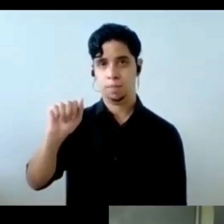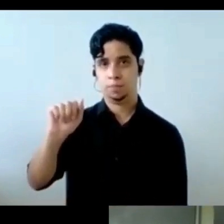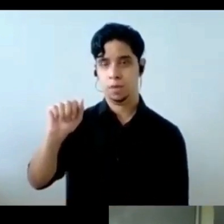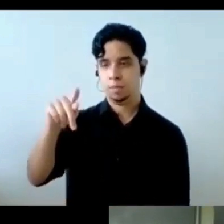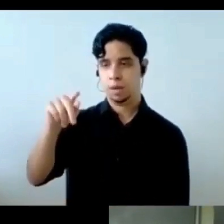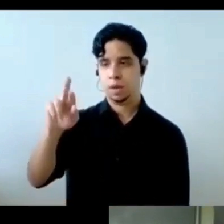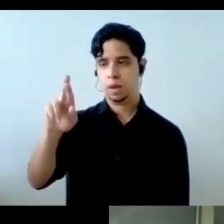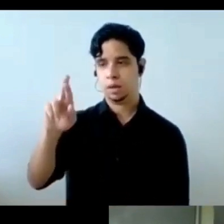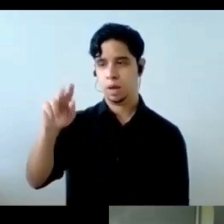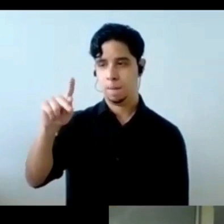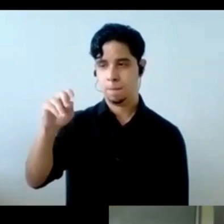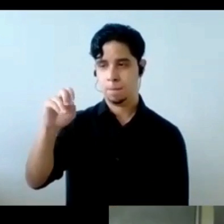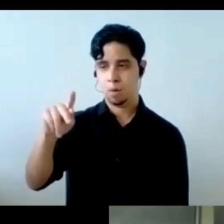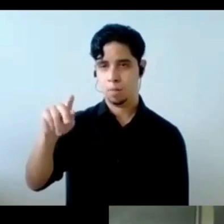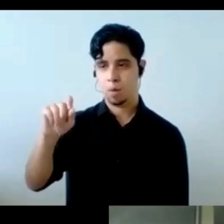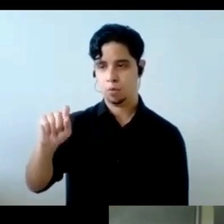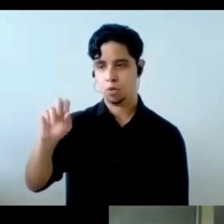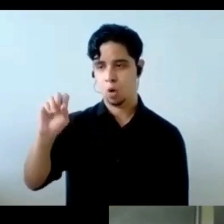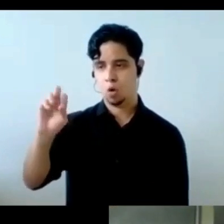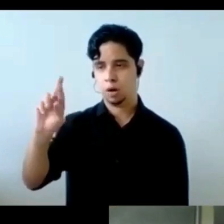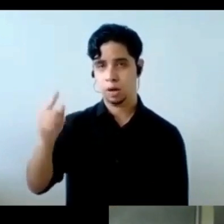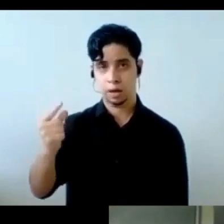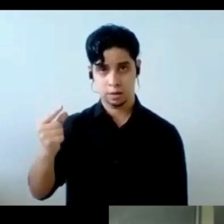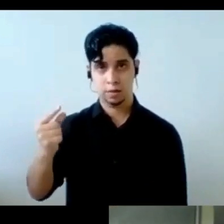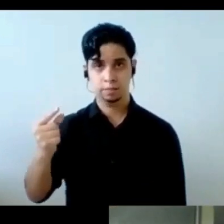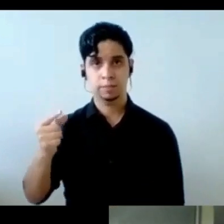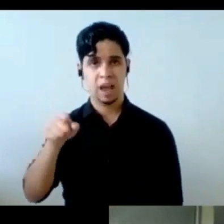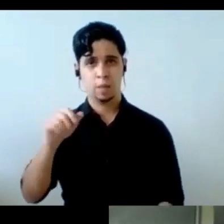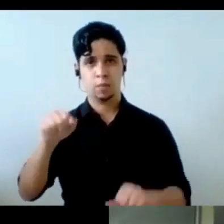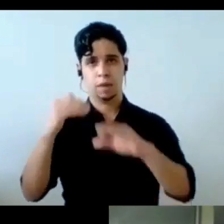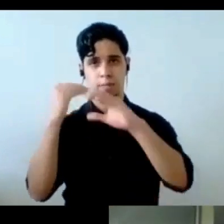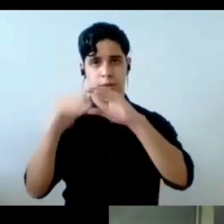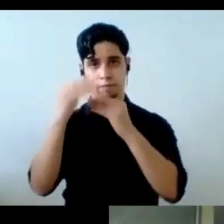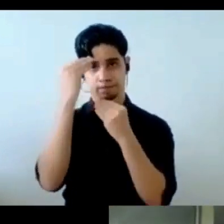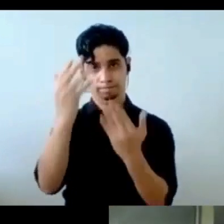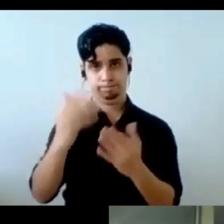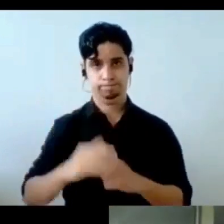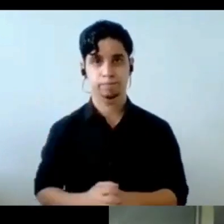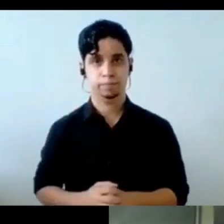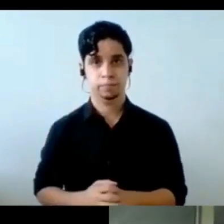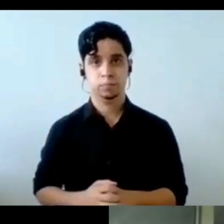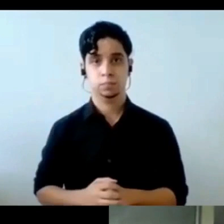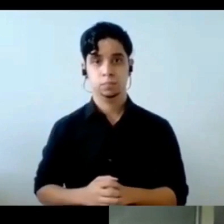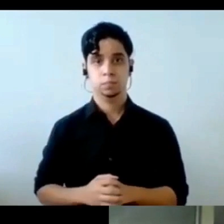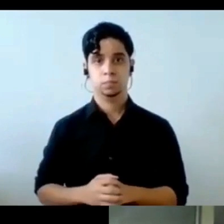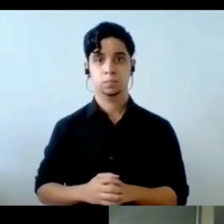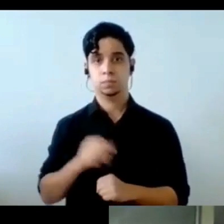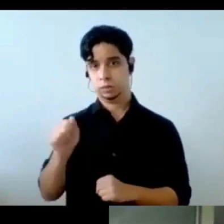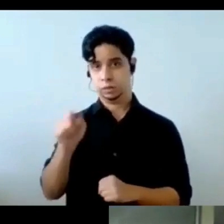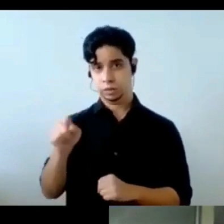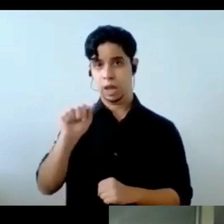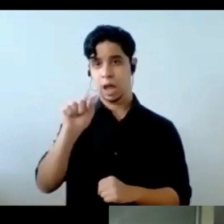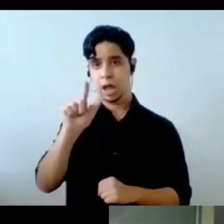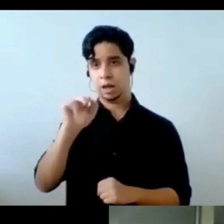info@prpop.org. Aquellos a quienes todavía nuestra querida e incisiva Alina Marrero no las ha hostigado